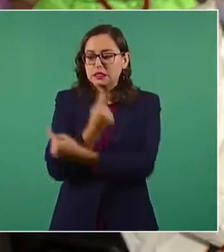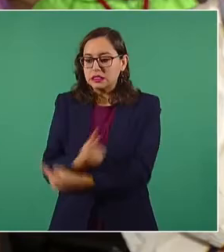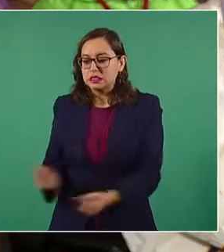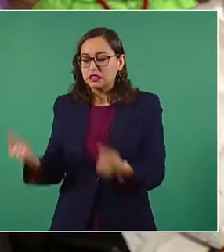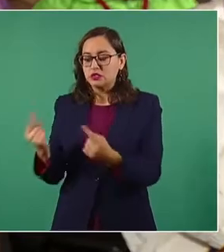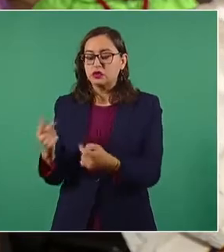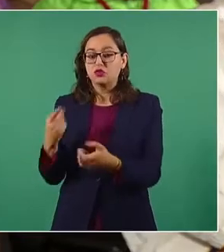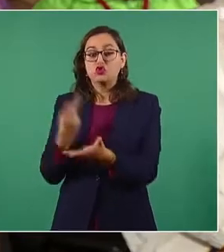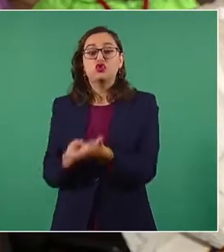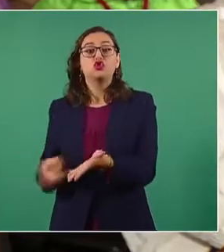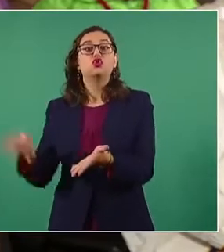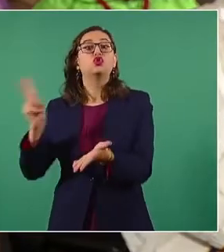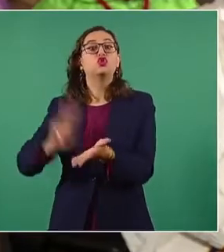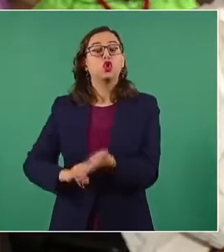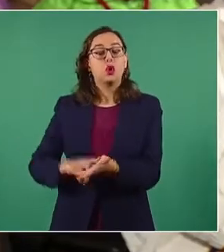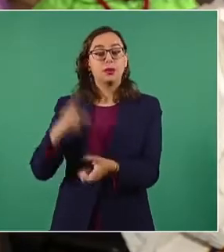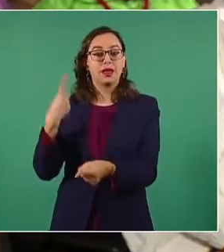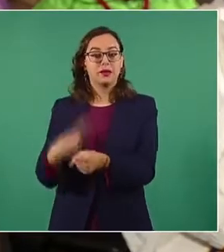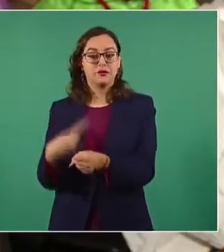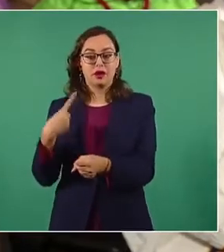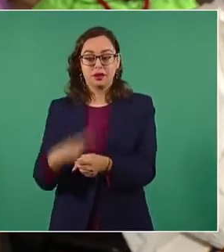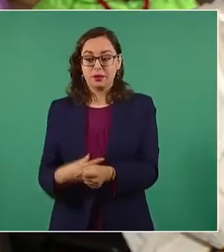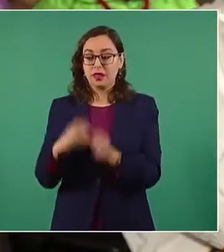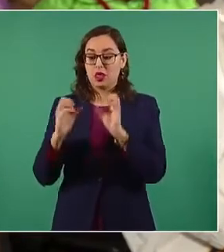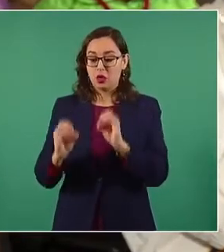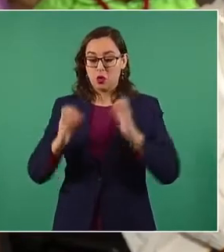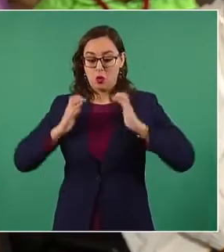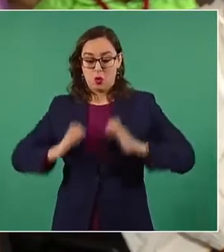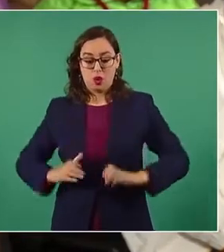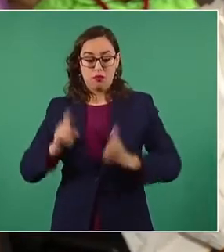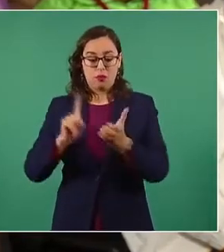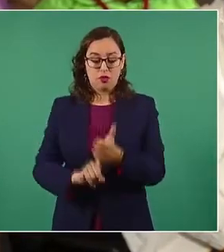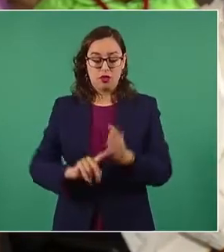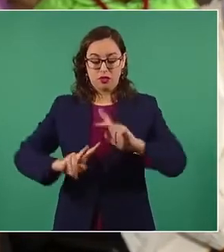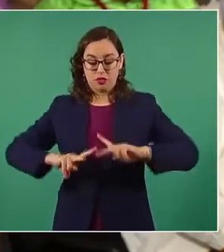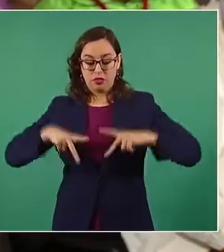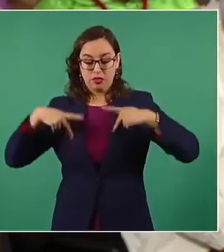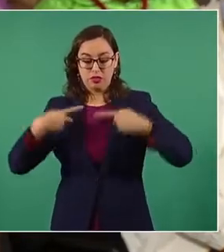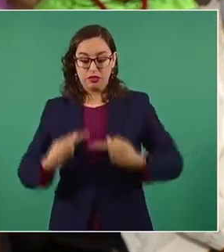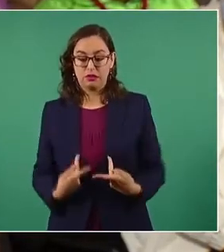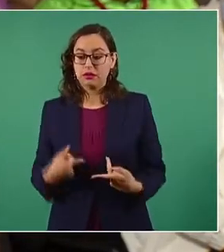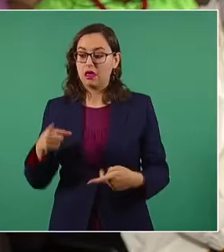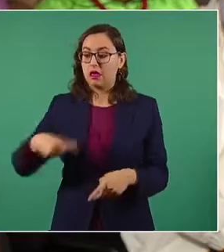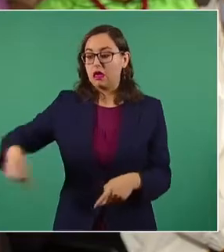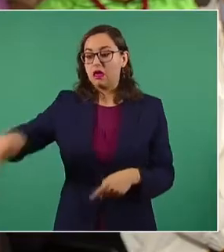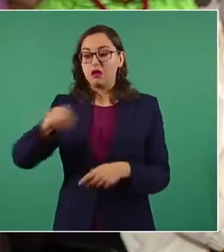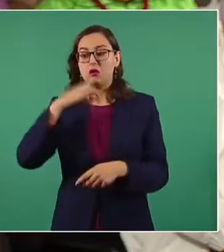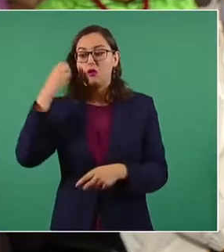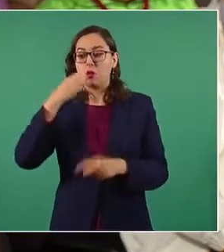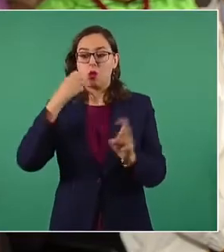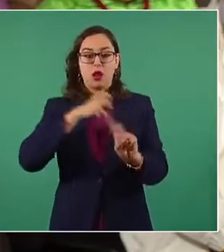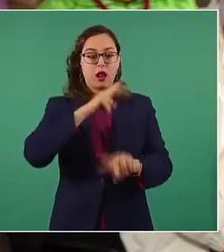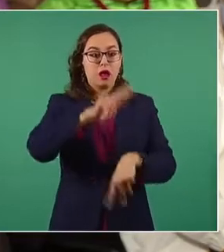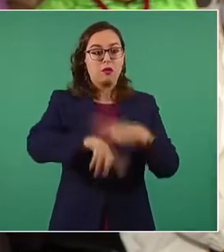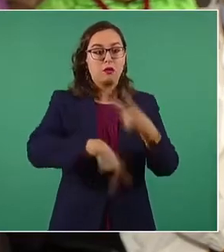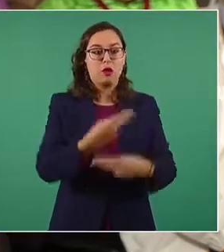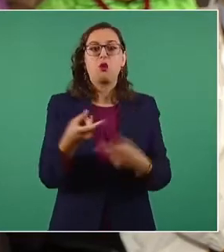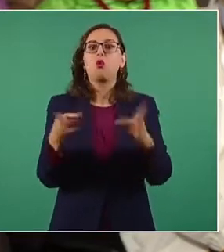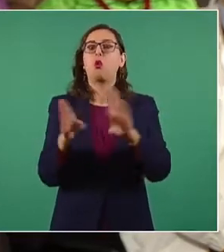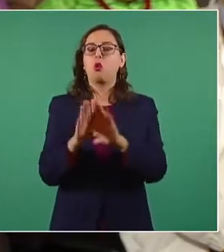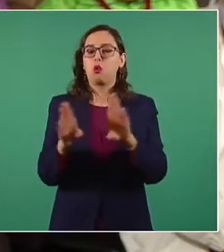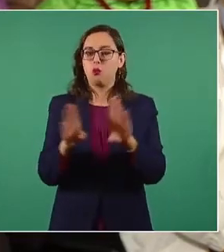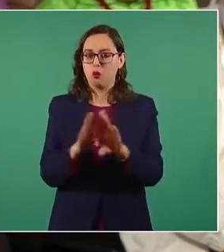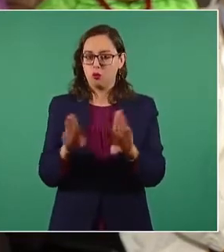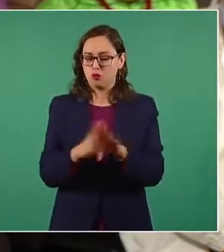alguna enfermedad o que estén inmunodeprimidos al volver a las clases y qué recomendaciones están